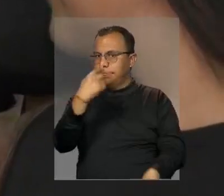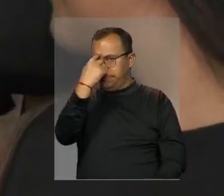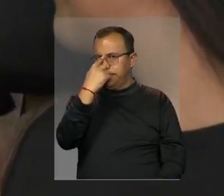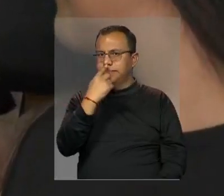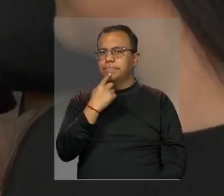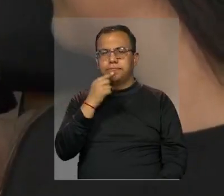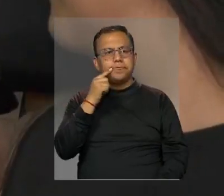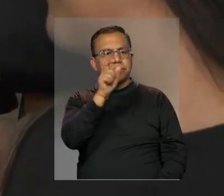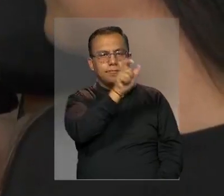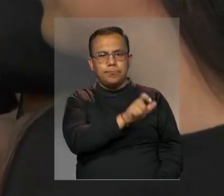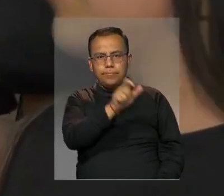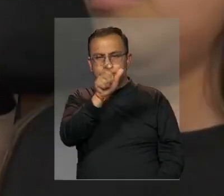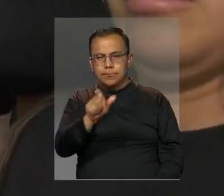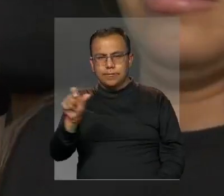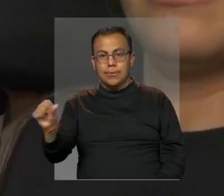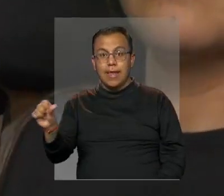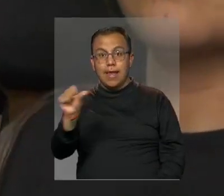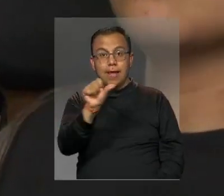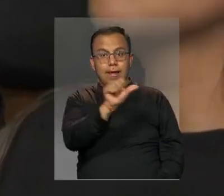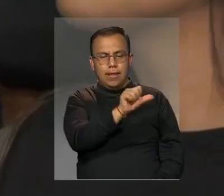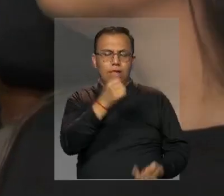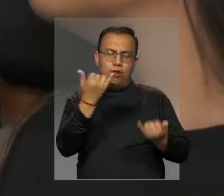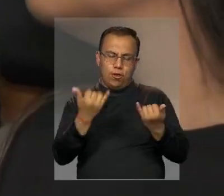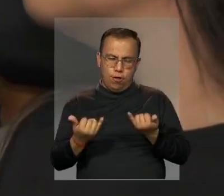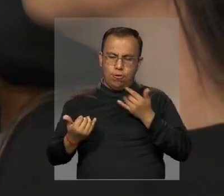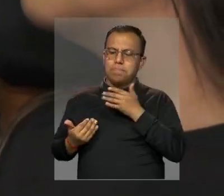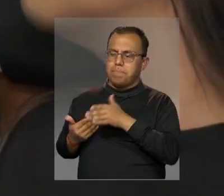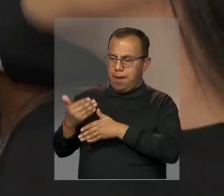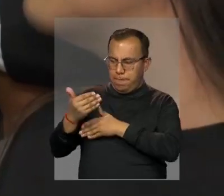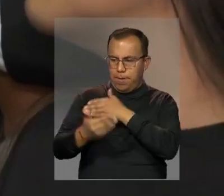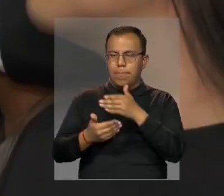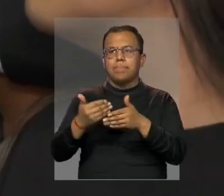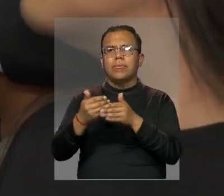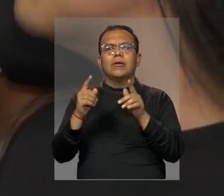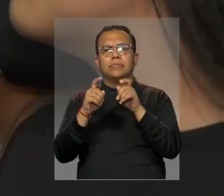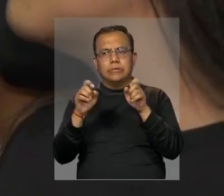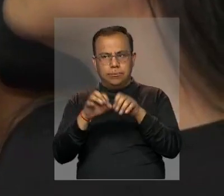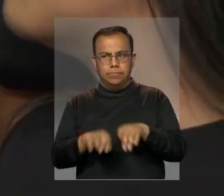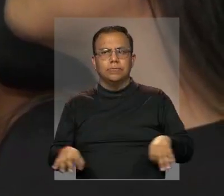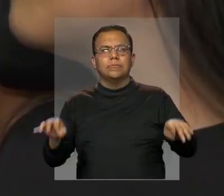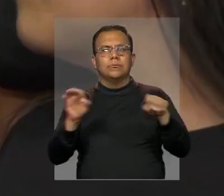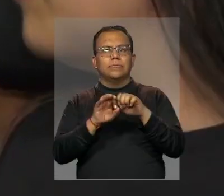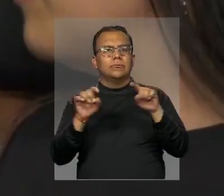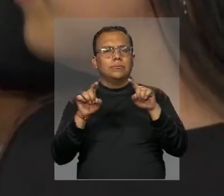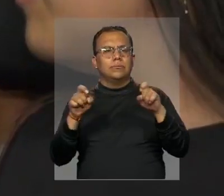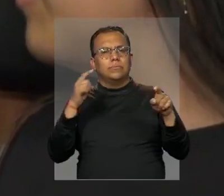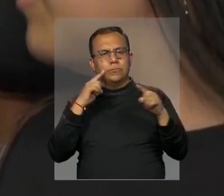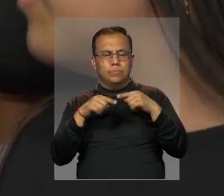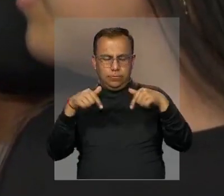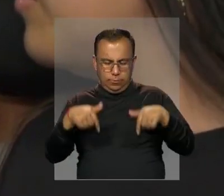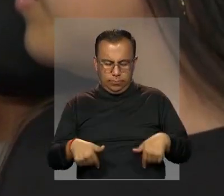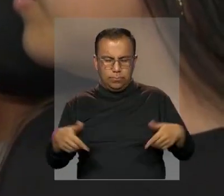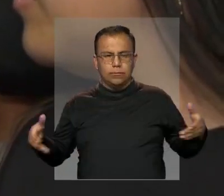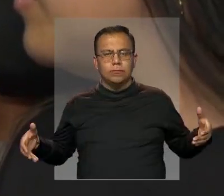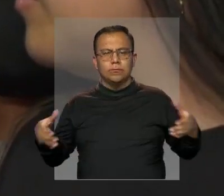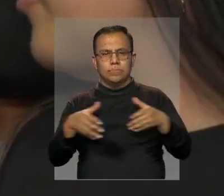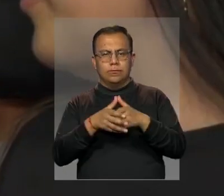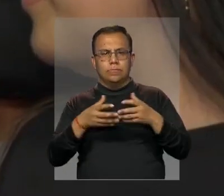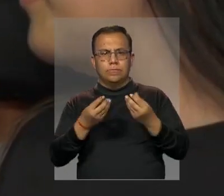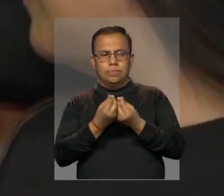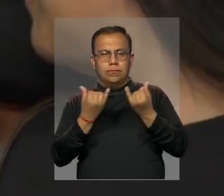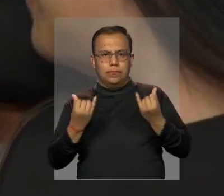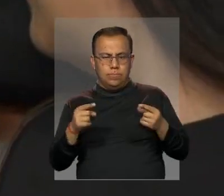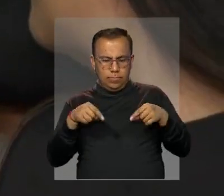las candidatas, hoy hubo un avance bastante importante en ese cometido que